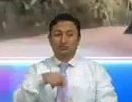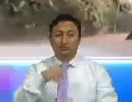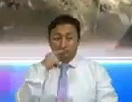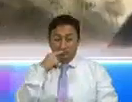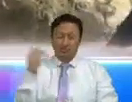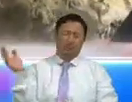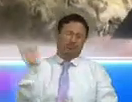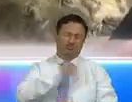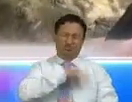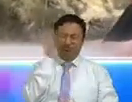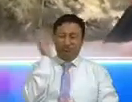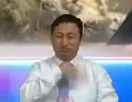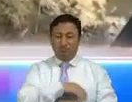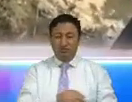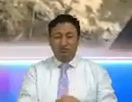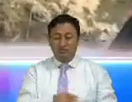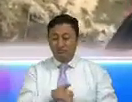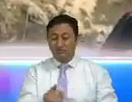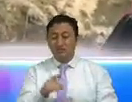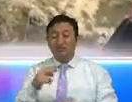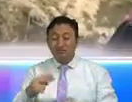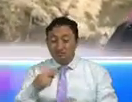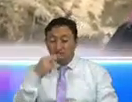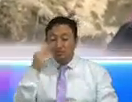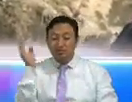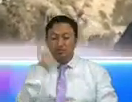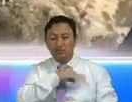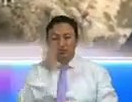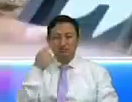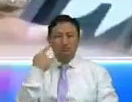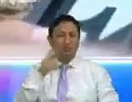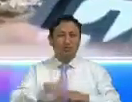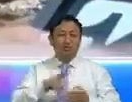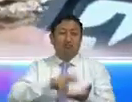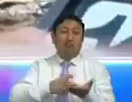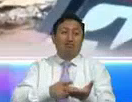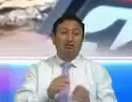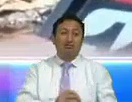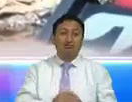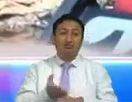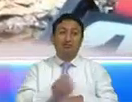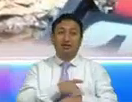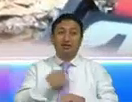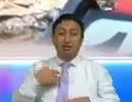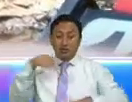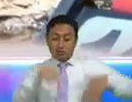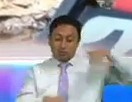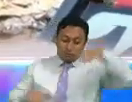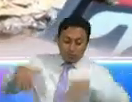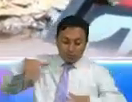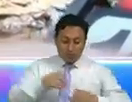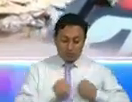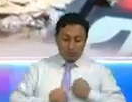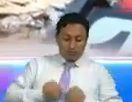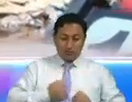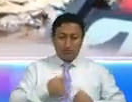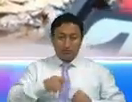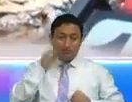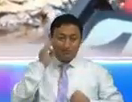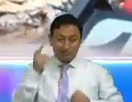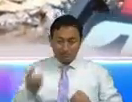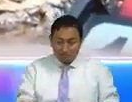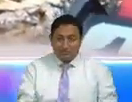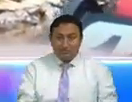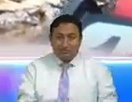y mal es sólo la brisa el olor nos bañábamos pasamos momentos acá rico pero